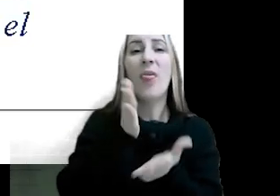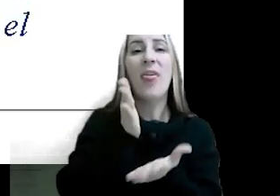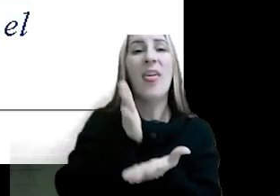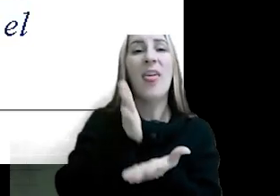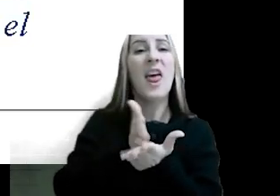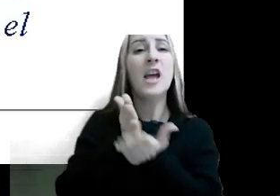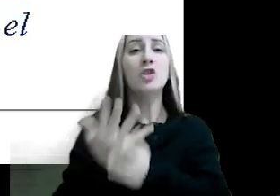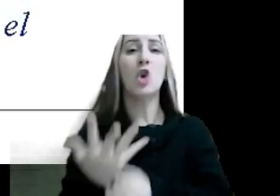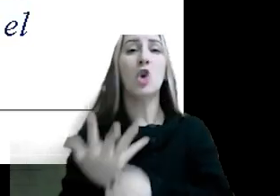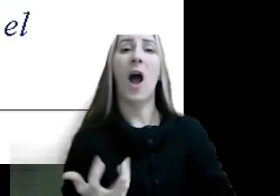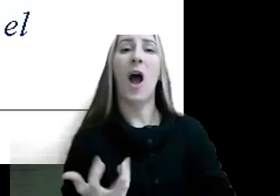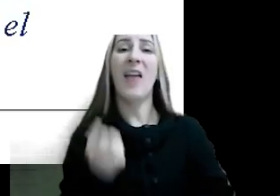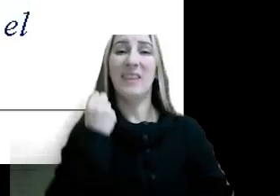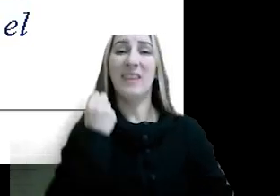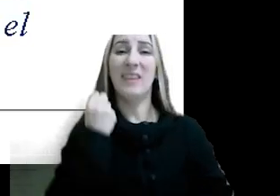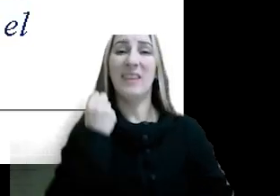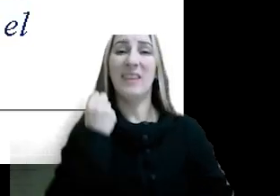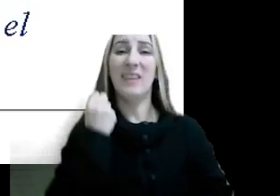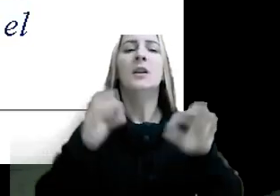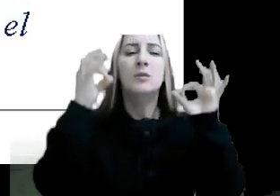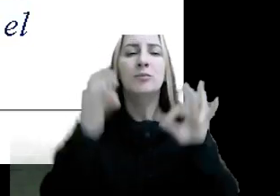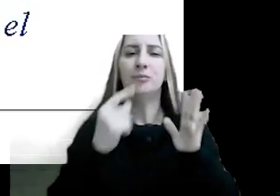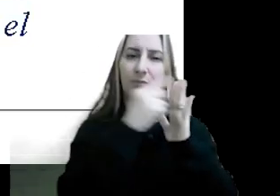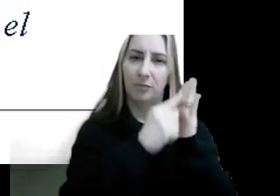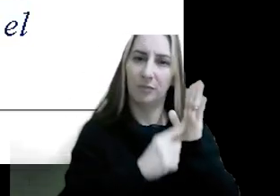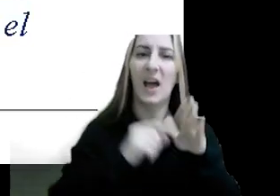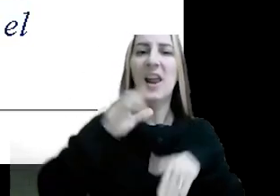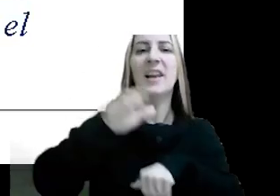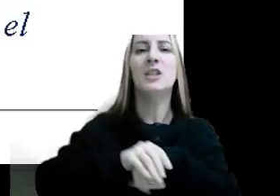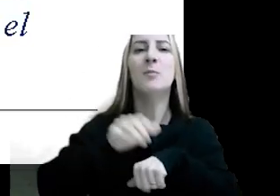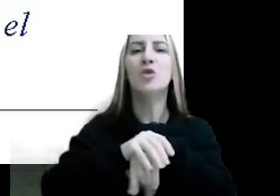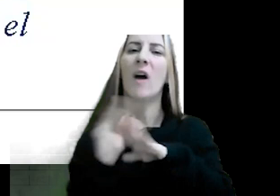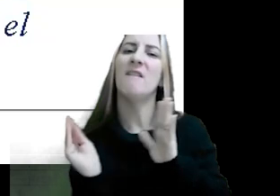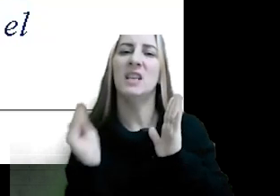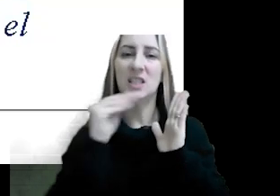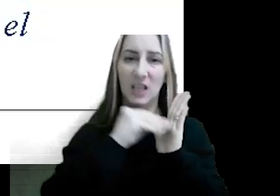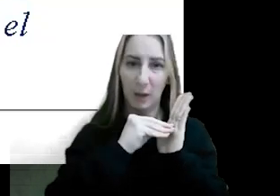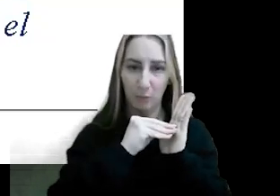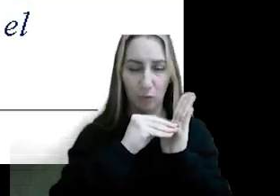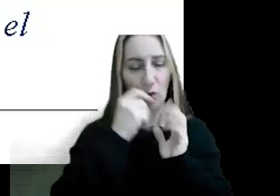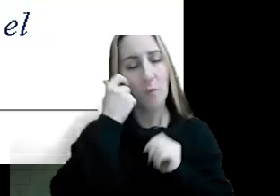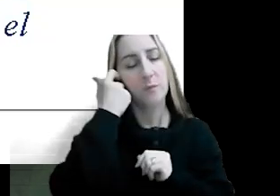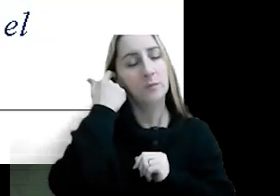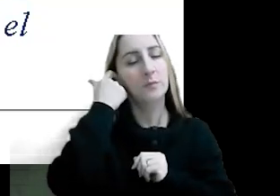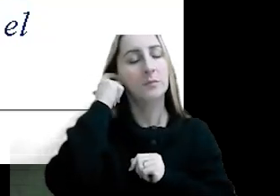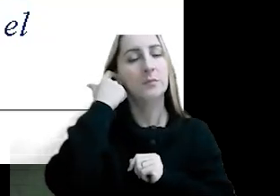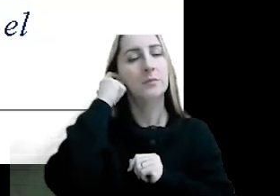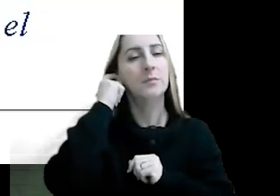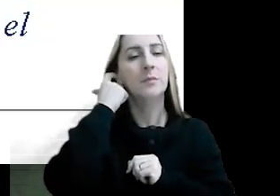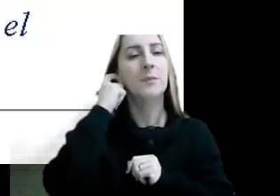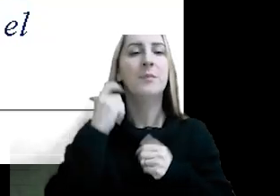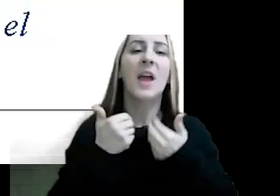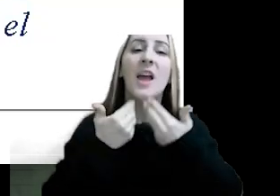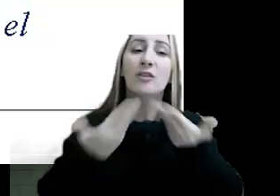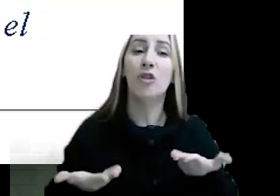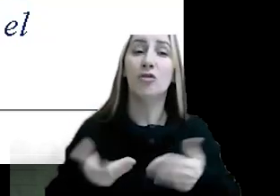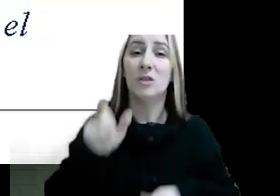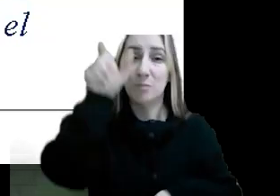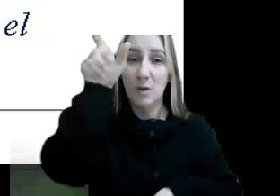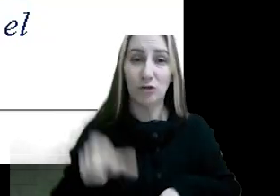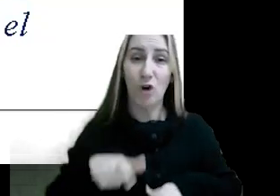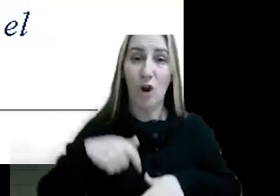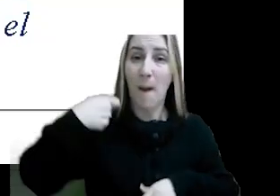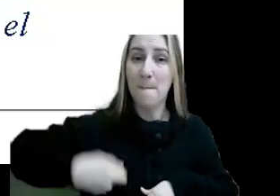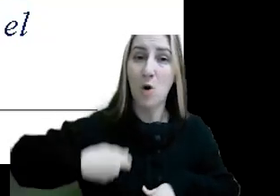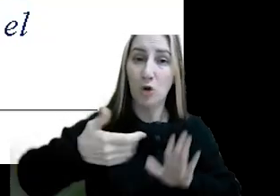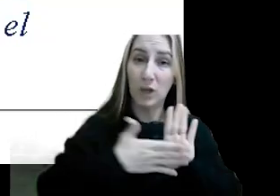así. La regla es ser responsable inscripto. Por lo tanto, este responsable monotributista